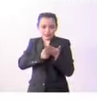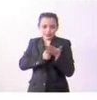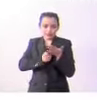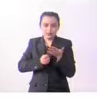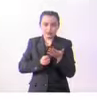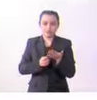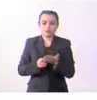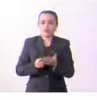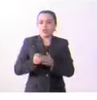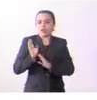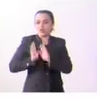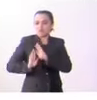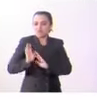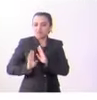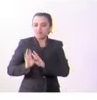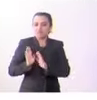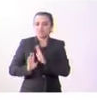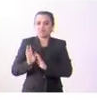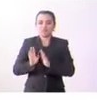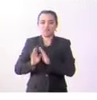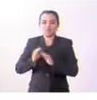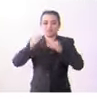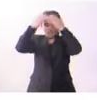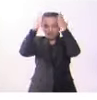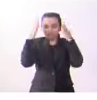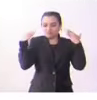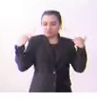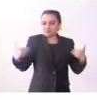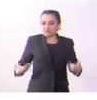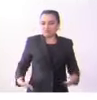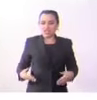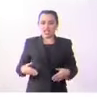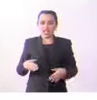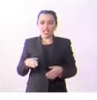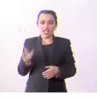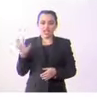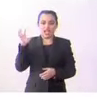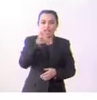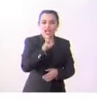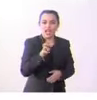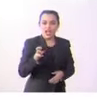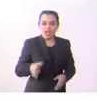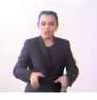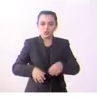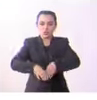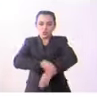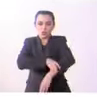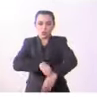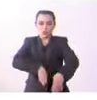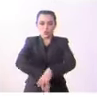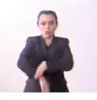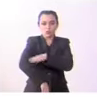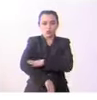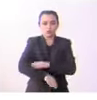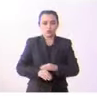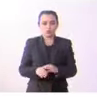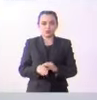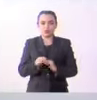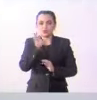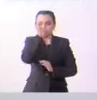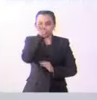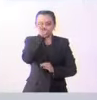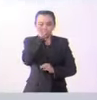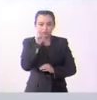con botas, Caperucita Roja, Los tres cerditos, pero la gran diferencia entre estos y el cuento realista es que el cuento